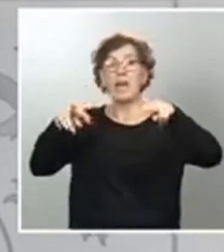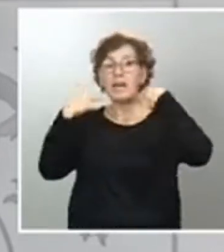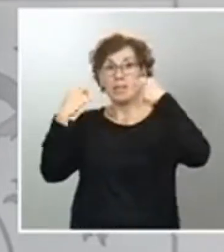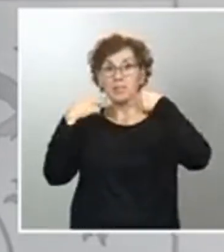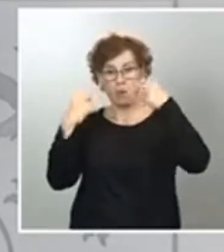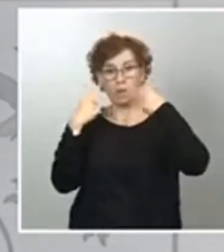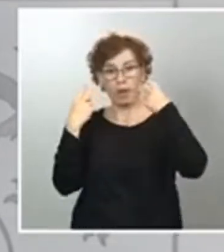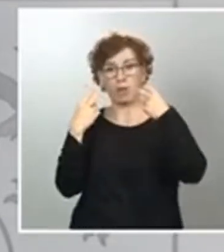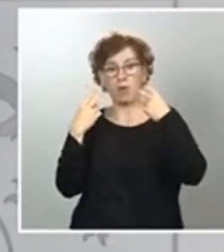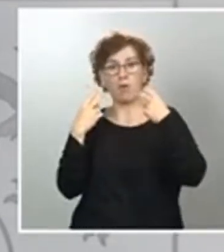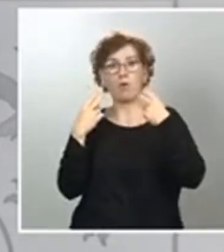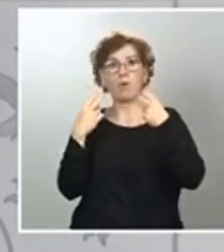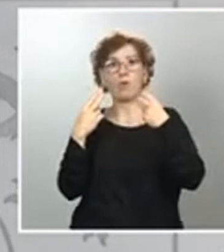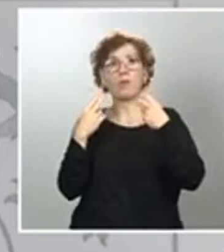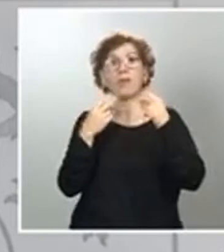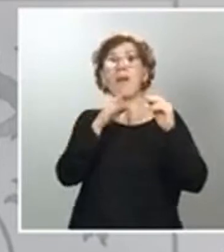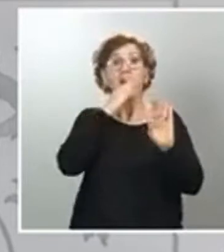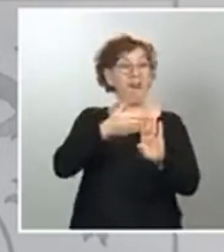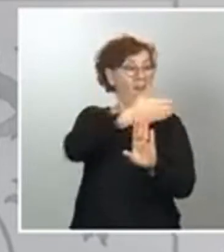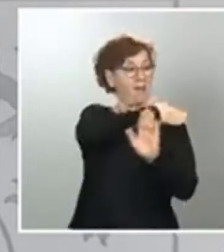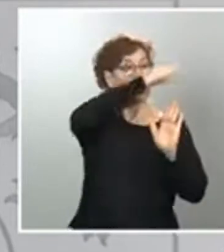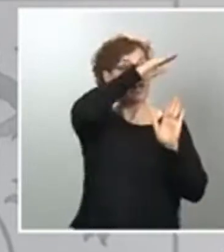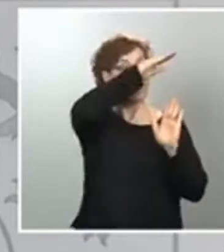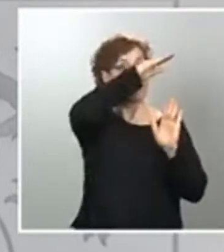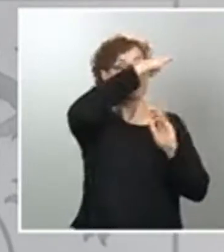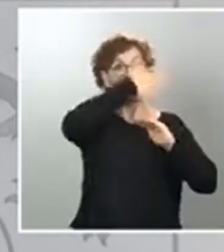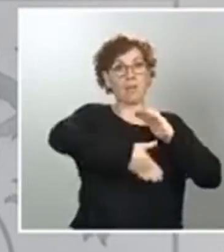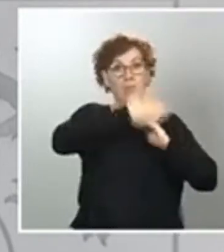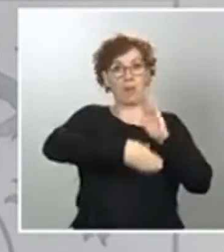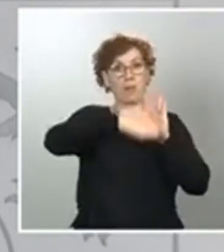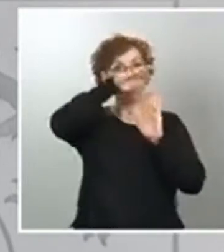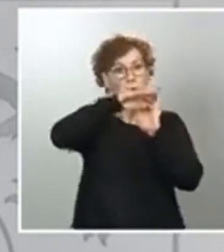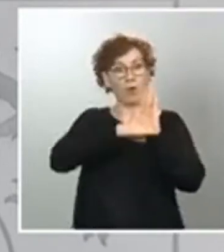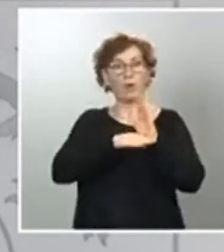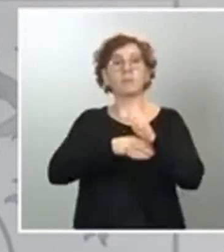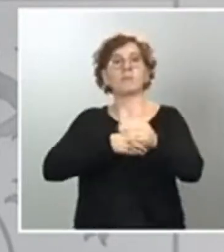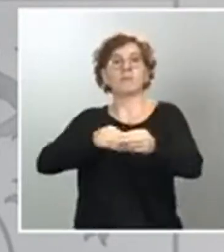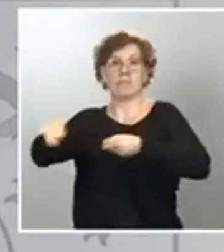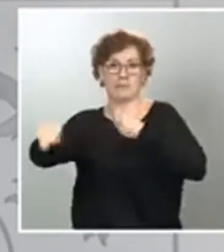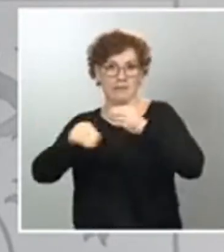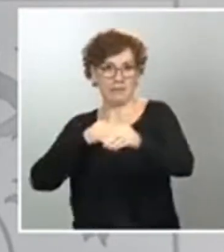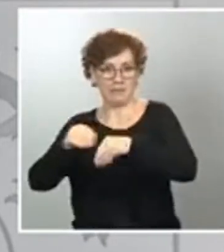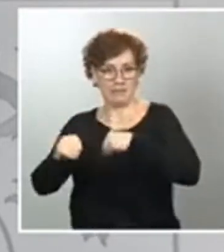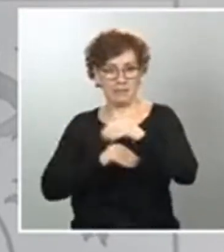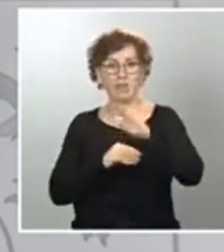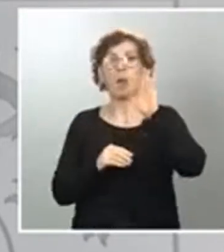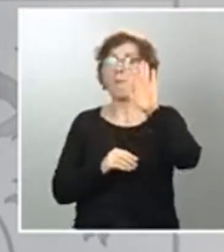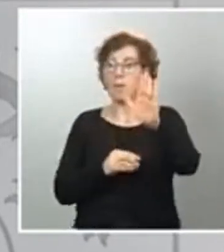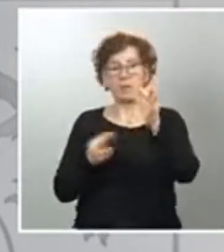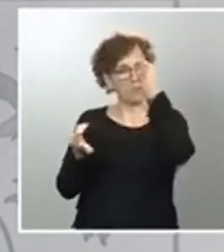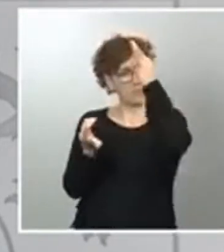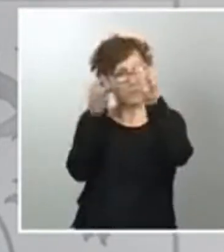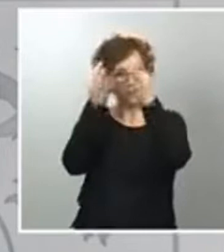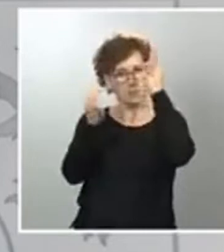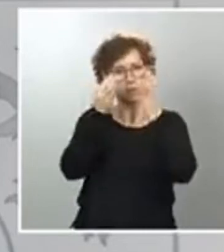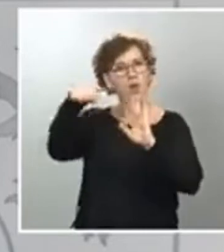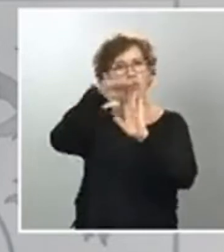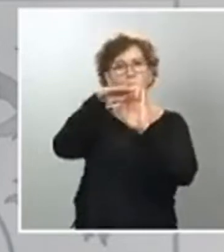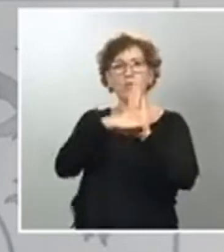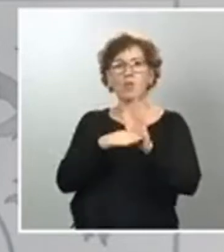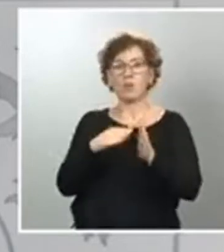algo más las restricciones de aforo y también de ocupación, si bien se mantienen estrictas condiciones de separación entre el